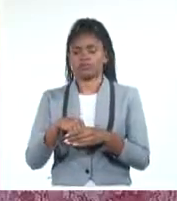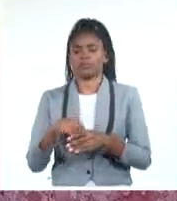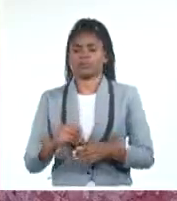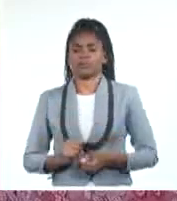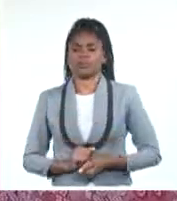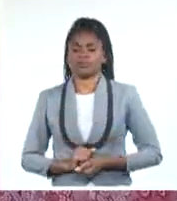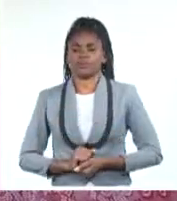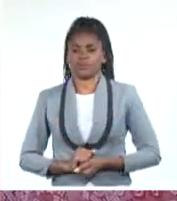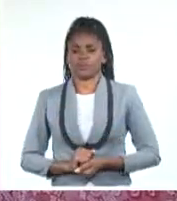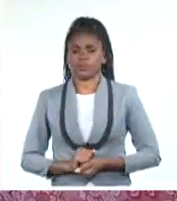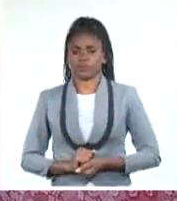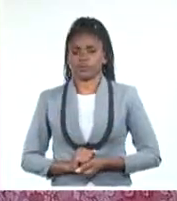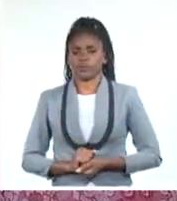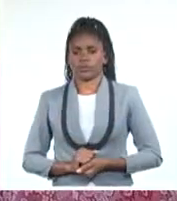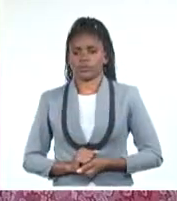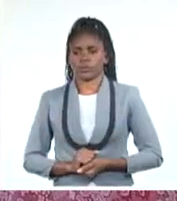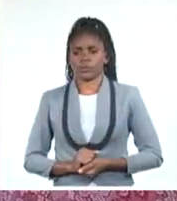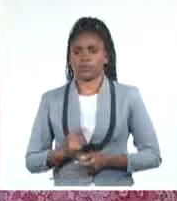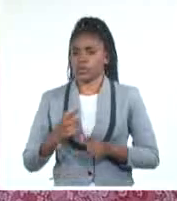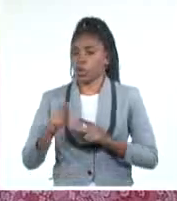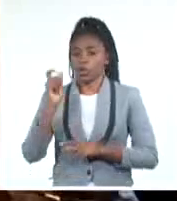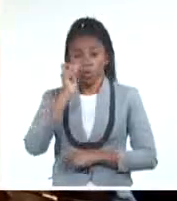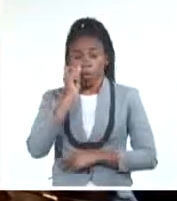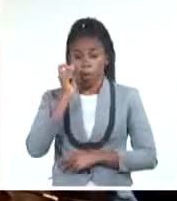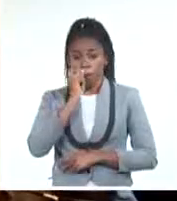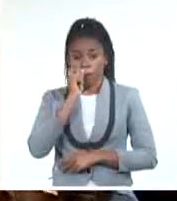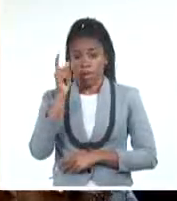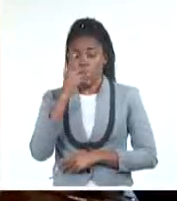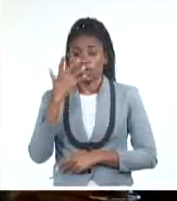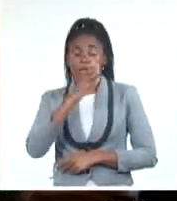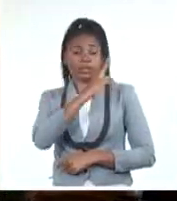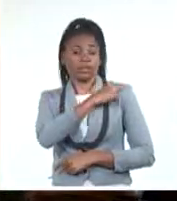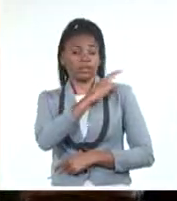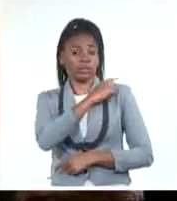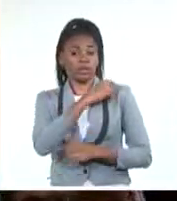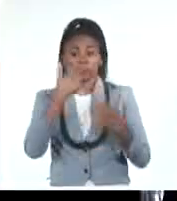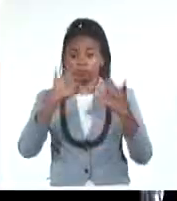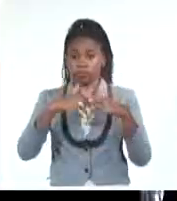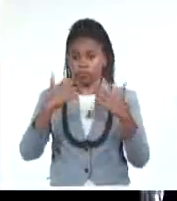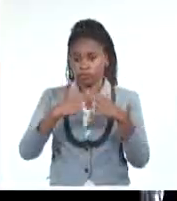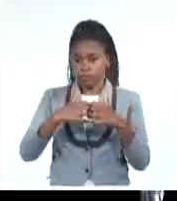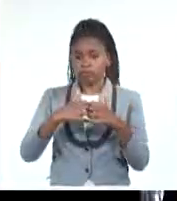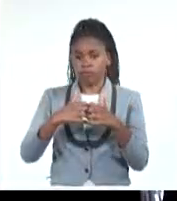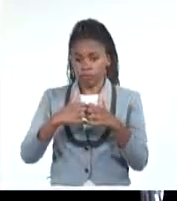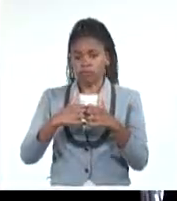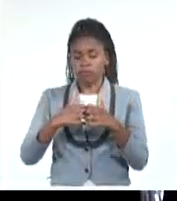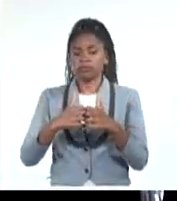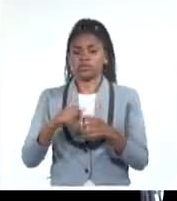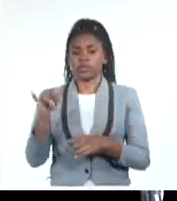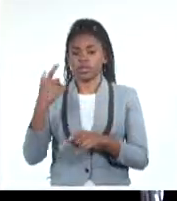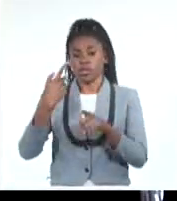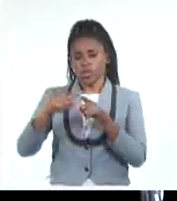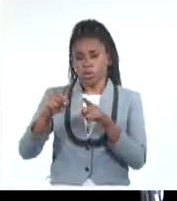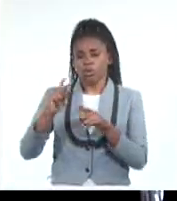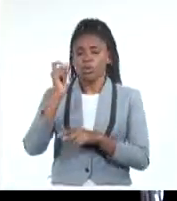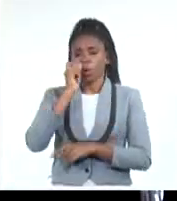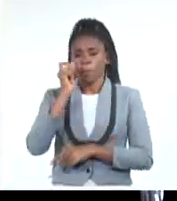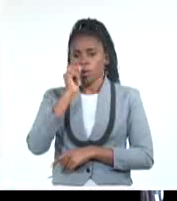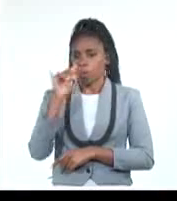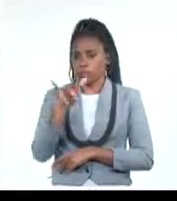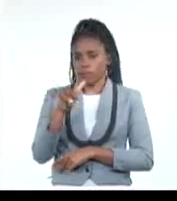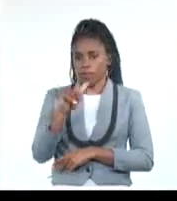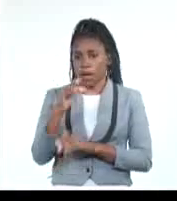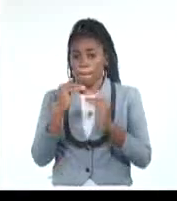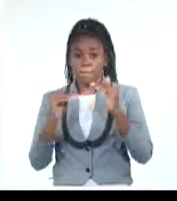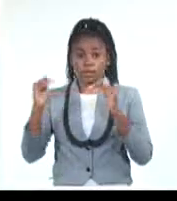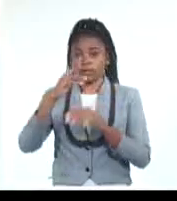territorio, Víctor Manuel Montesinos Rodríguez, director de la empresa genética María Antonia Pujols, el Alcázar, y José Ángel Portal Miranda,